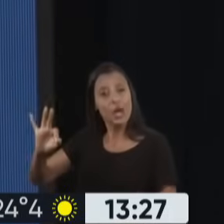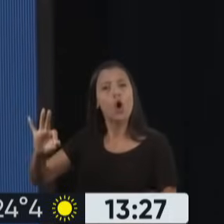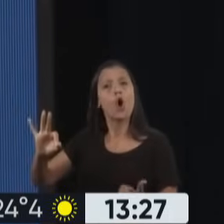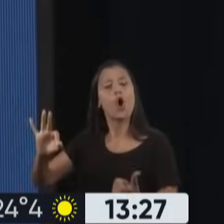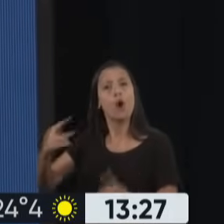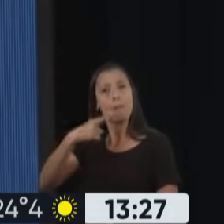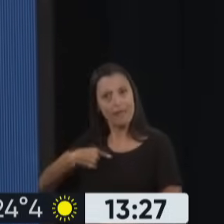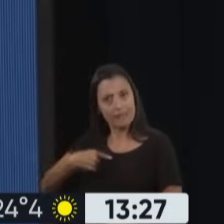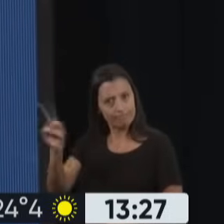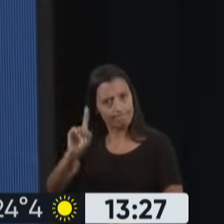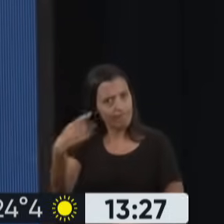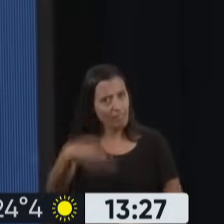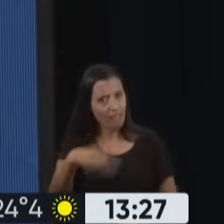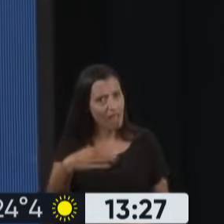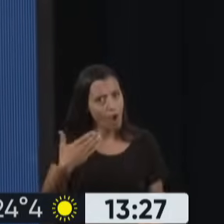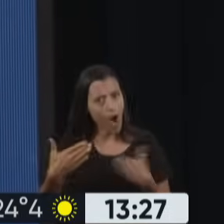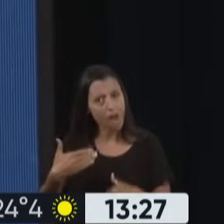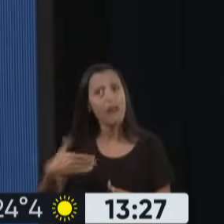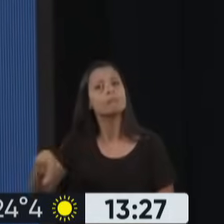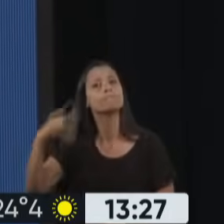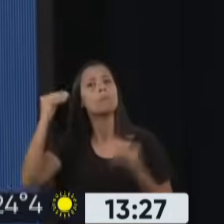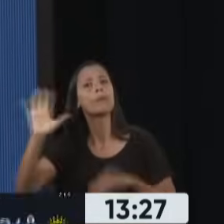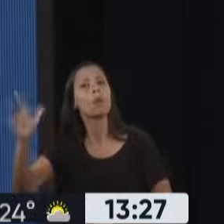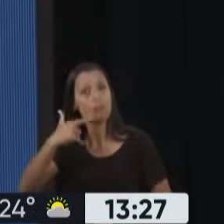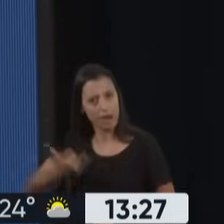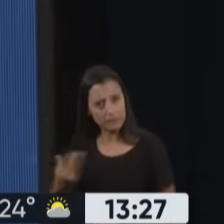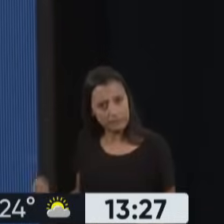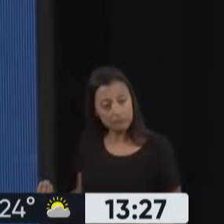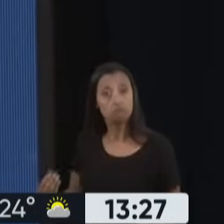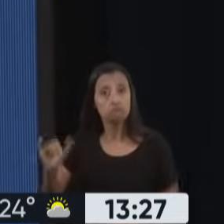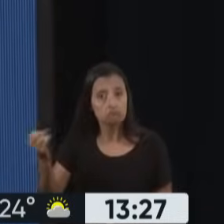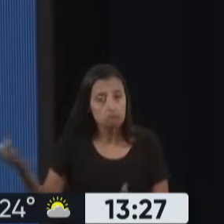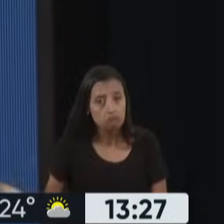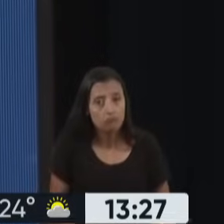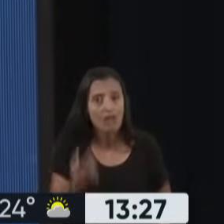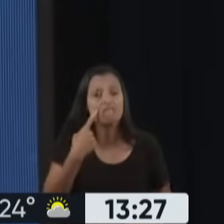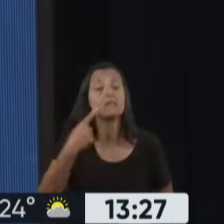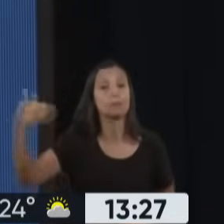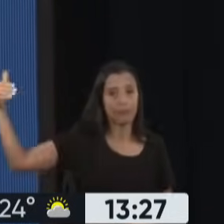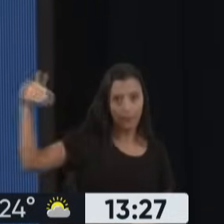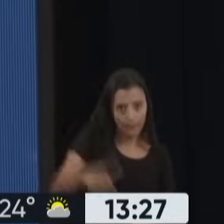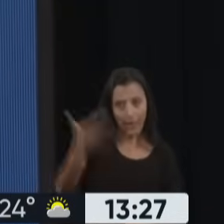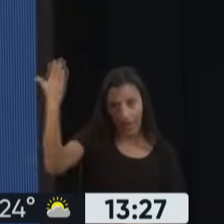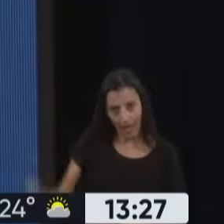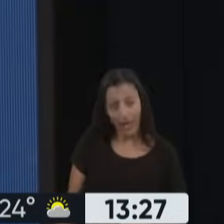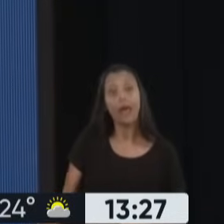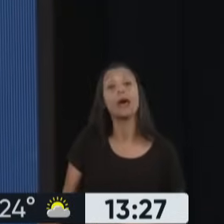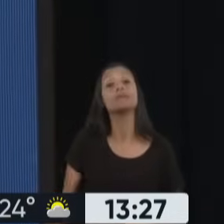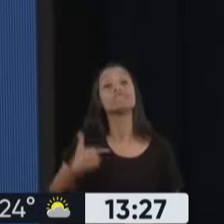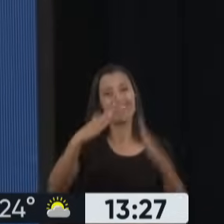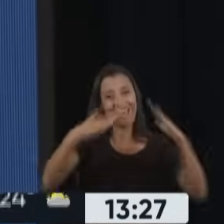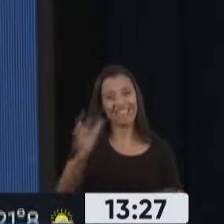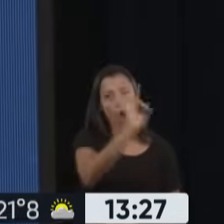no, tengo que hablar porque estoy muy preocupado. Bueno, Entonces viene Federico a